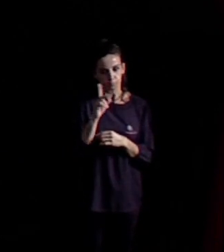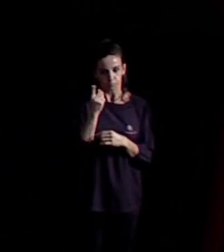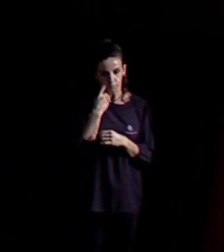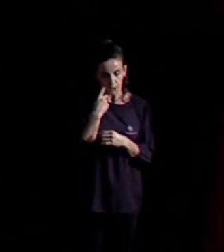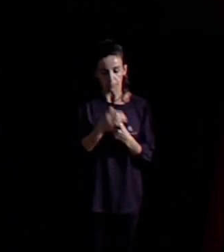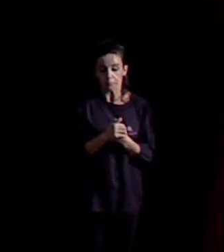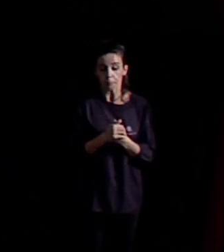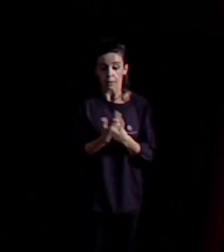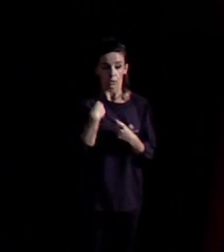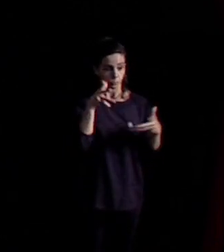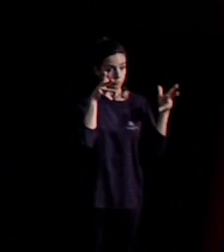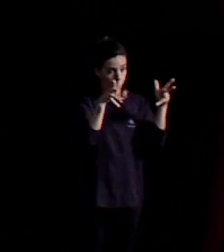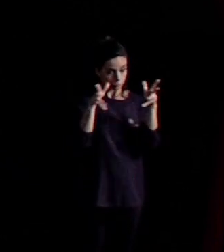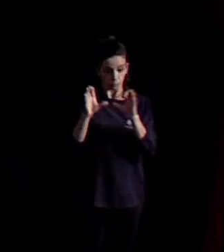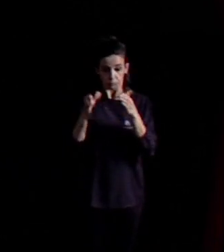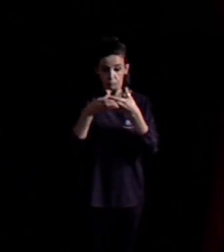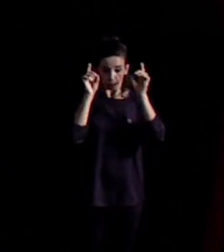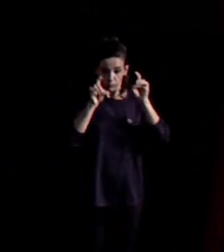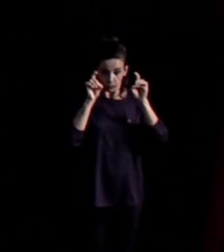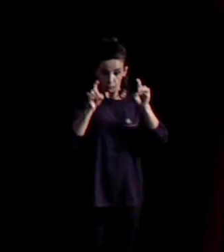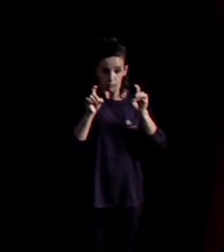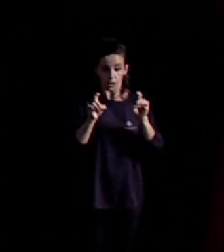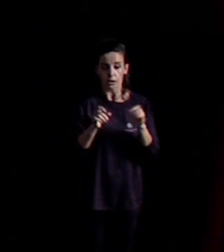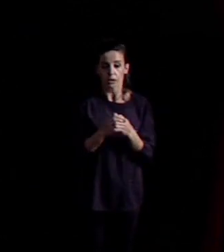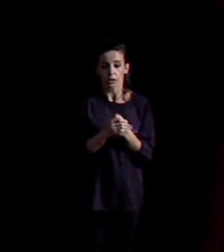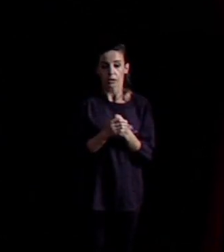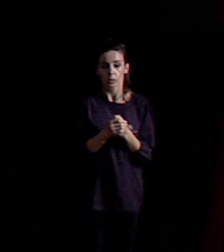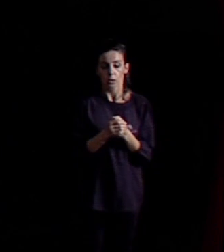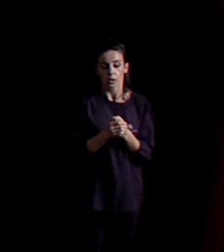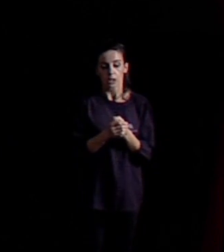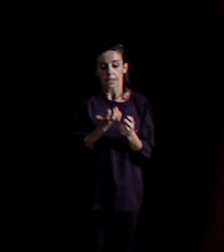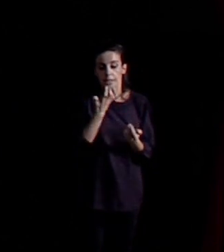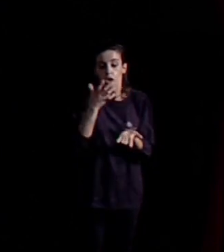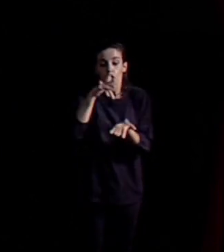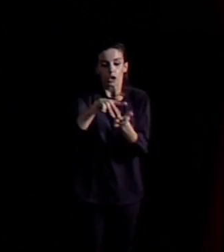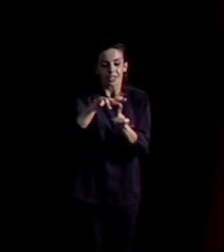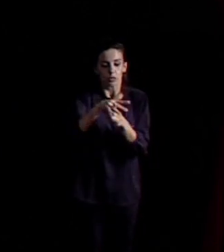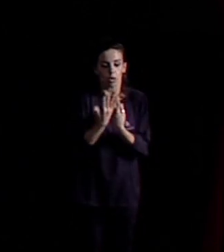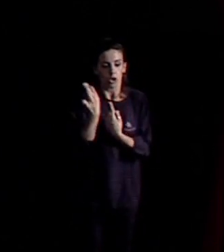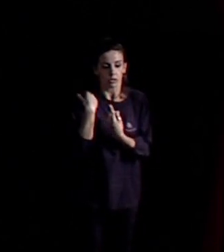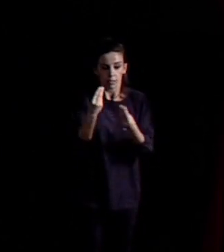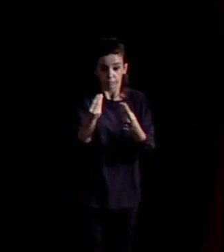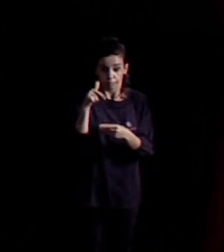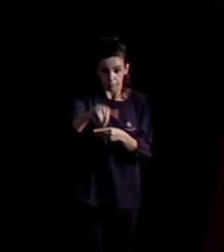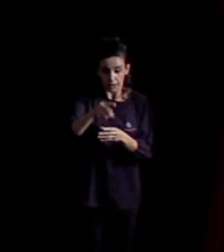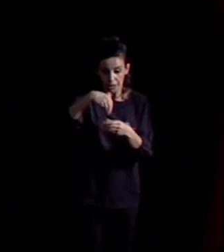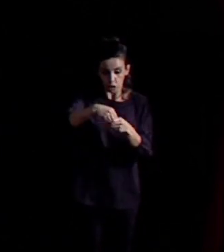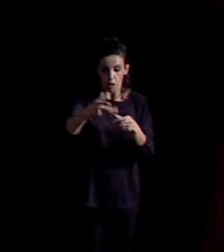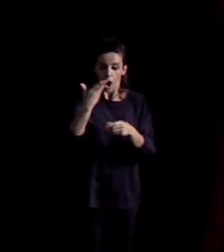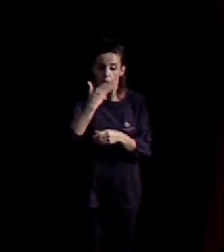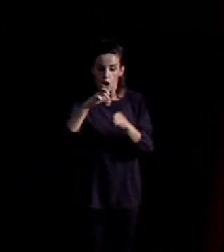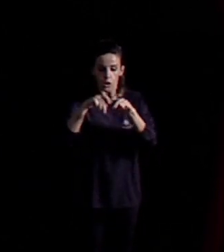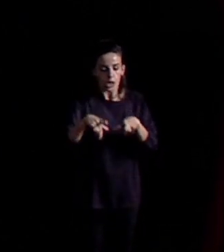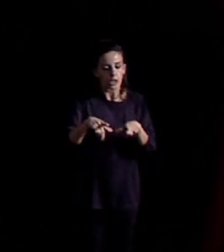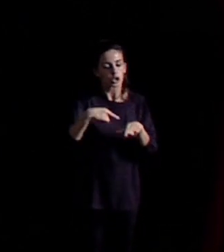Yo aconsejo al personal educativo, a la hora de si ha dado el caso ya en el colegio, pues